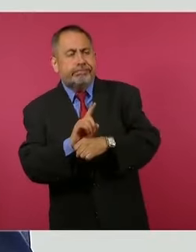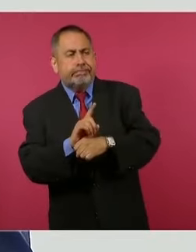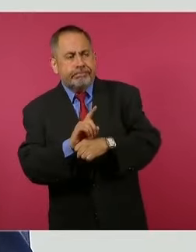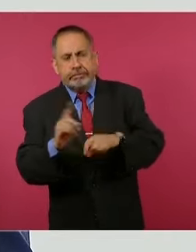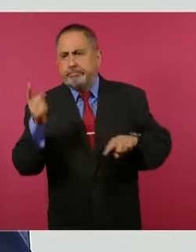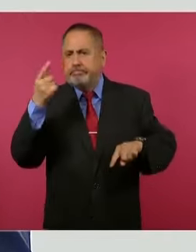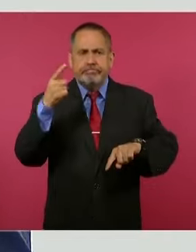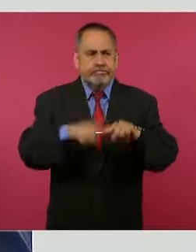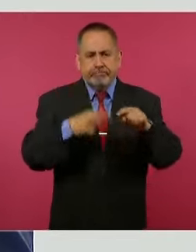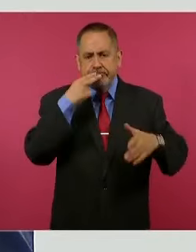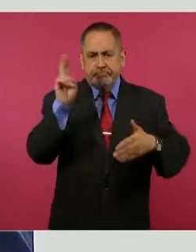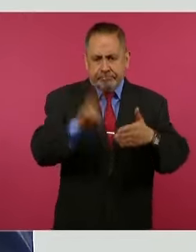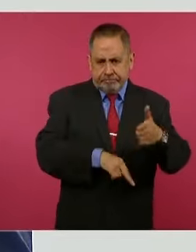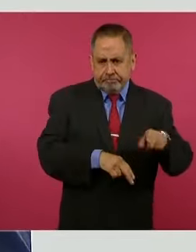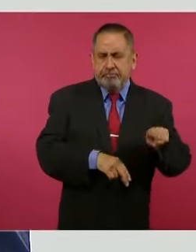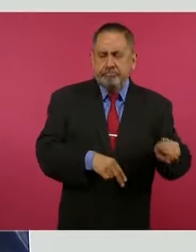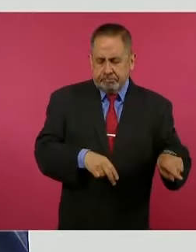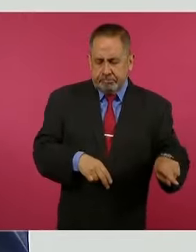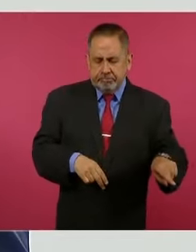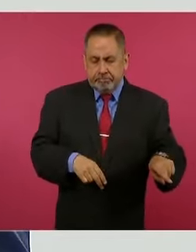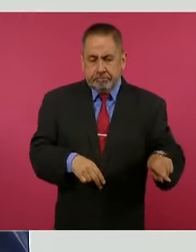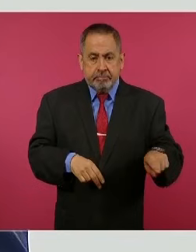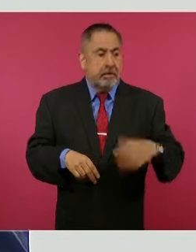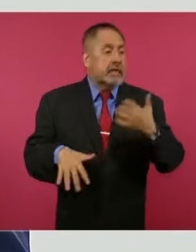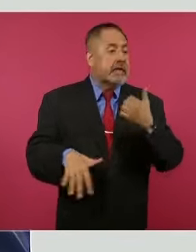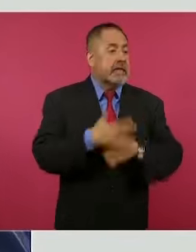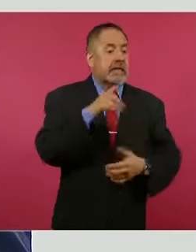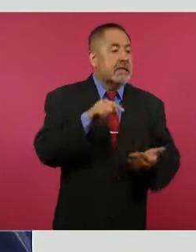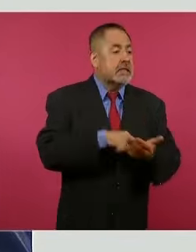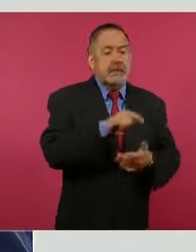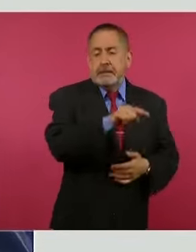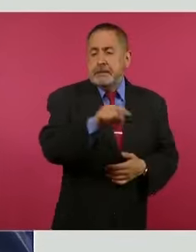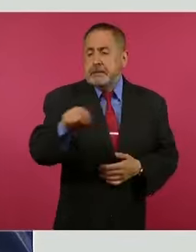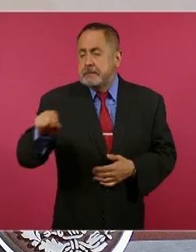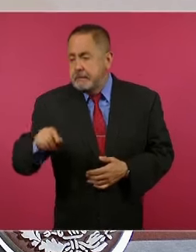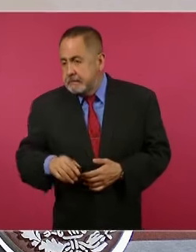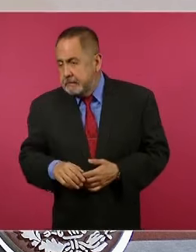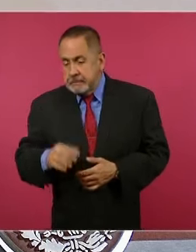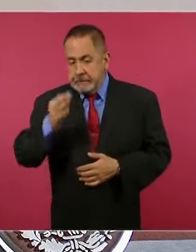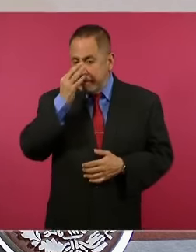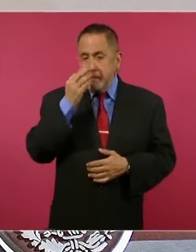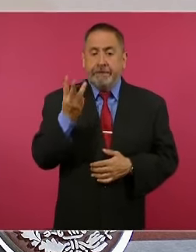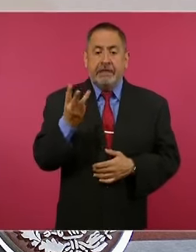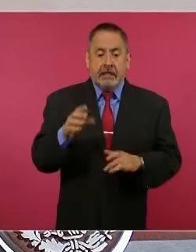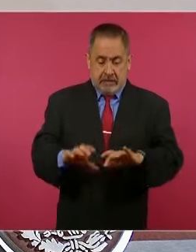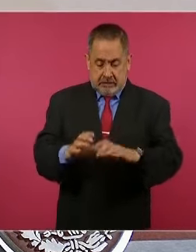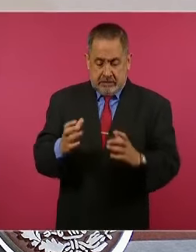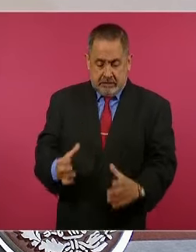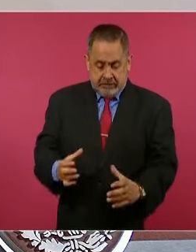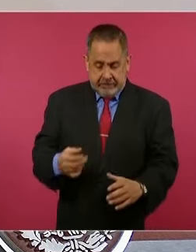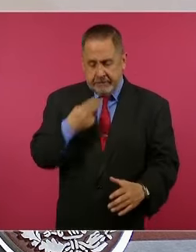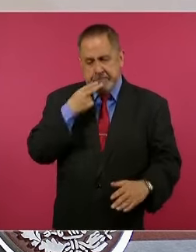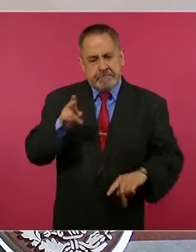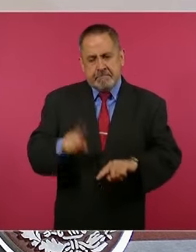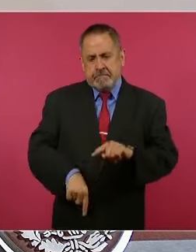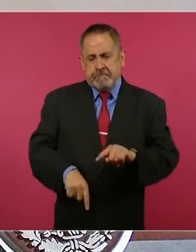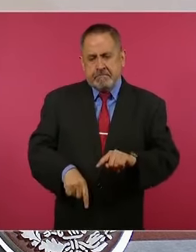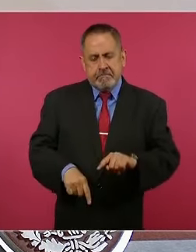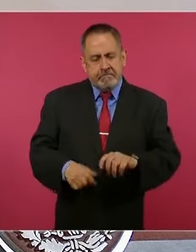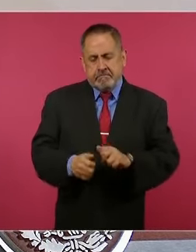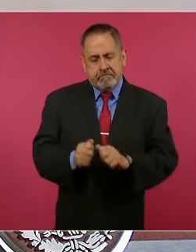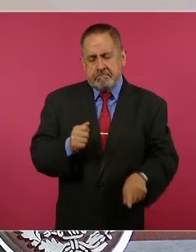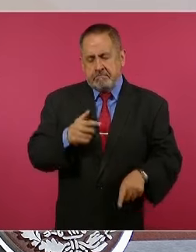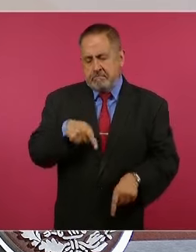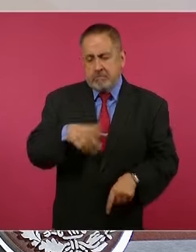lotes que conformaban la muestra que realizamos sobre cilindros únicamente tres cilindros Fueron inmovilizados por